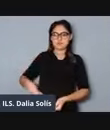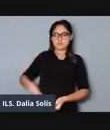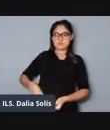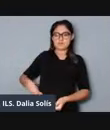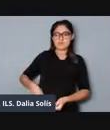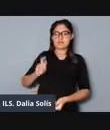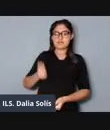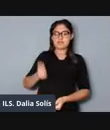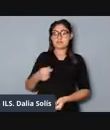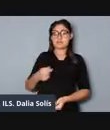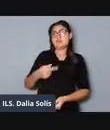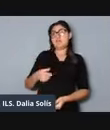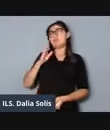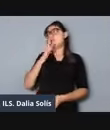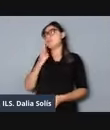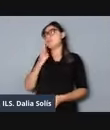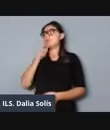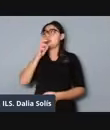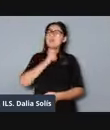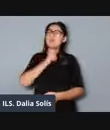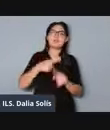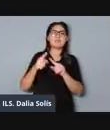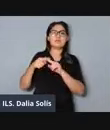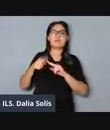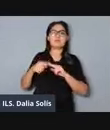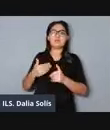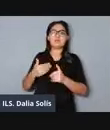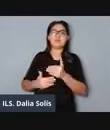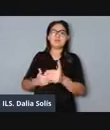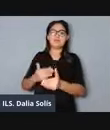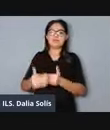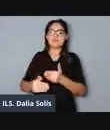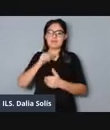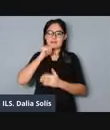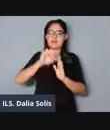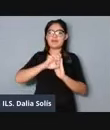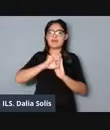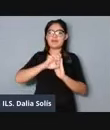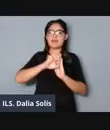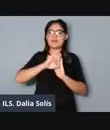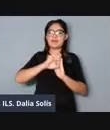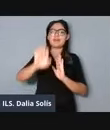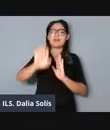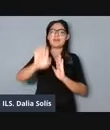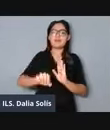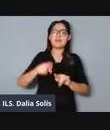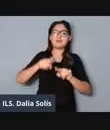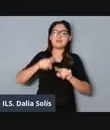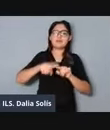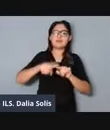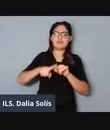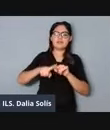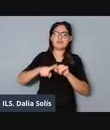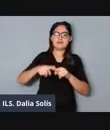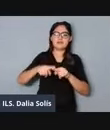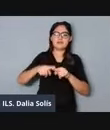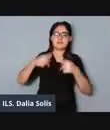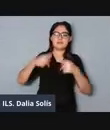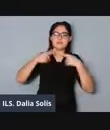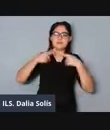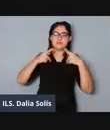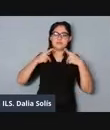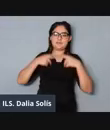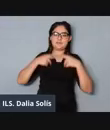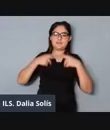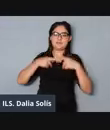de las personas con alguna adicción. Si vamos a poner que es el caso del alcohol, ¿no? Yo me bebo